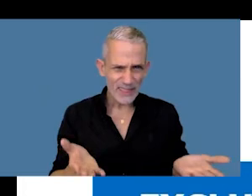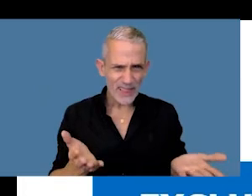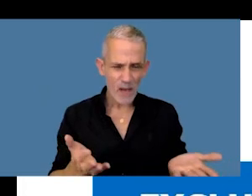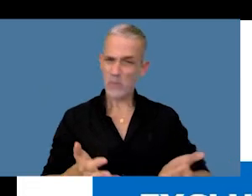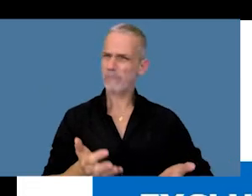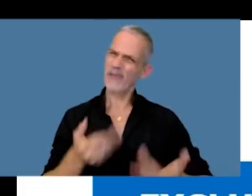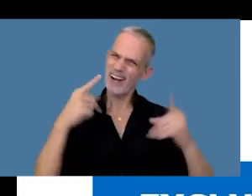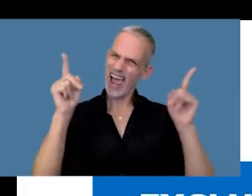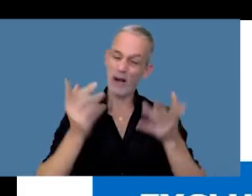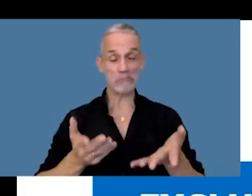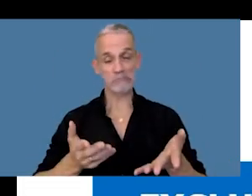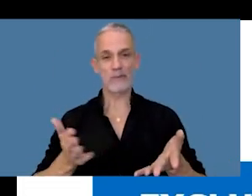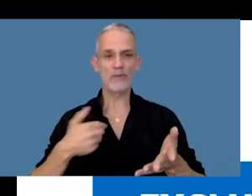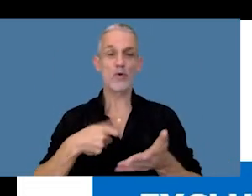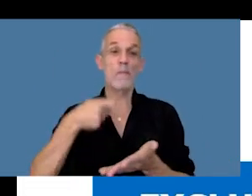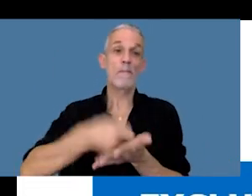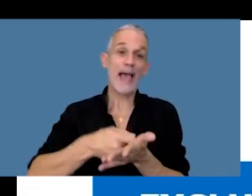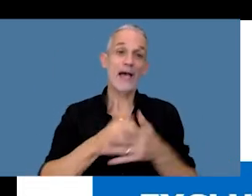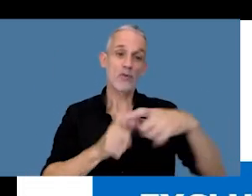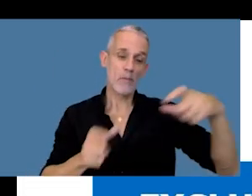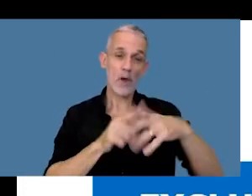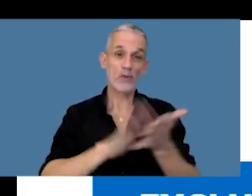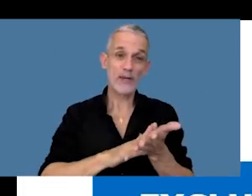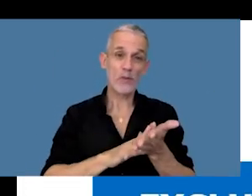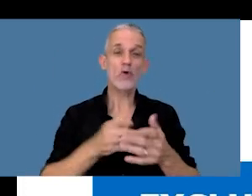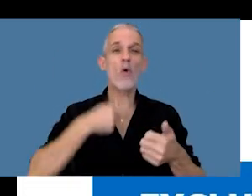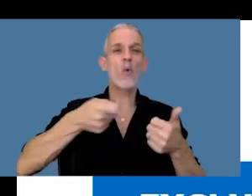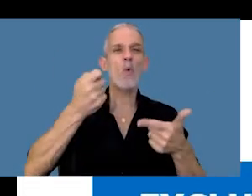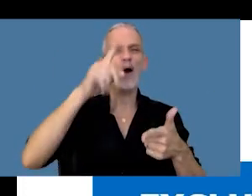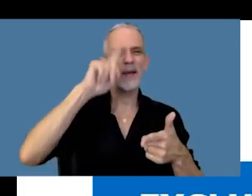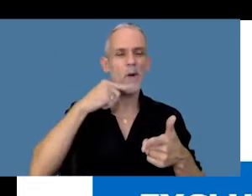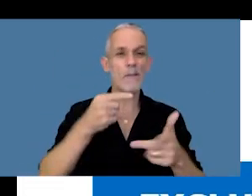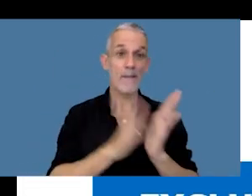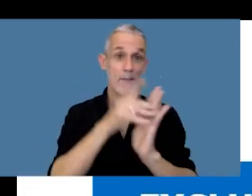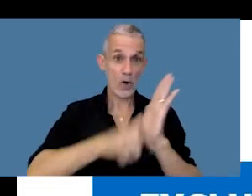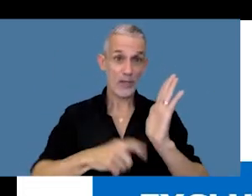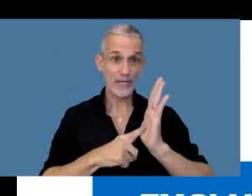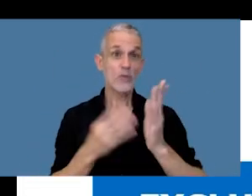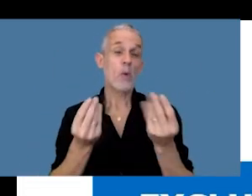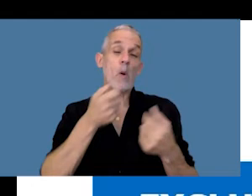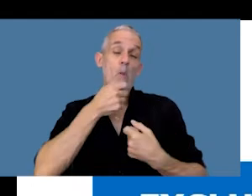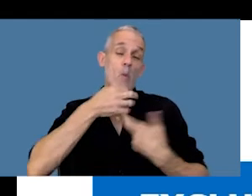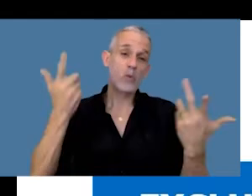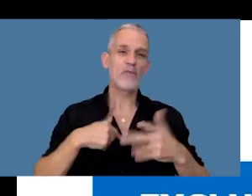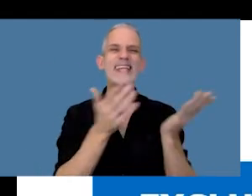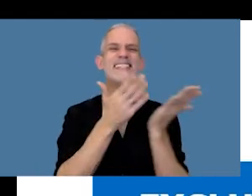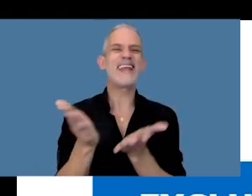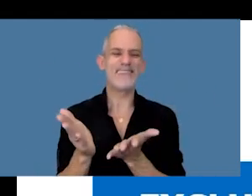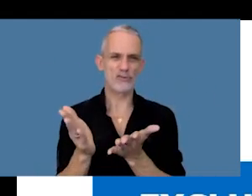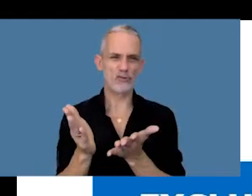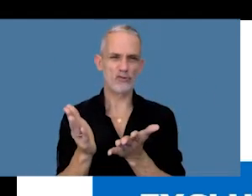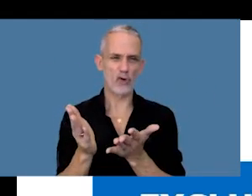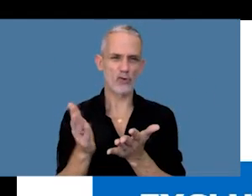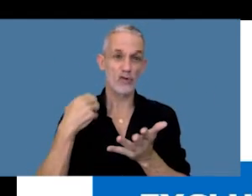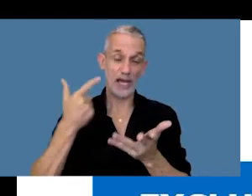usual. Es decir, estoy pagando la cuota mensual del monotributo como si fuera servicios, que generalmente es